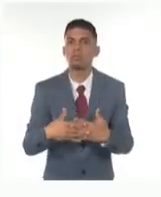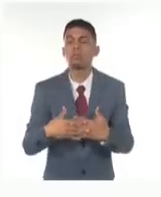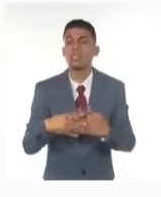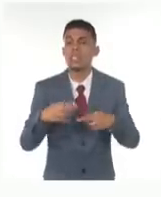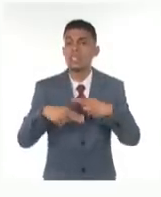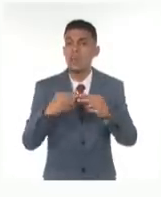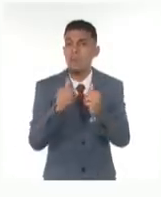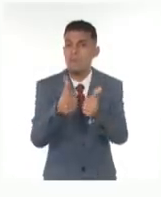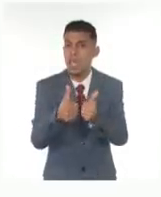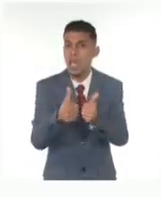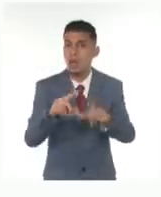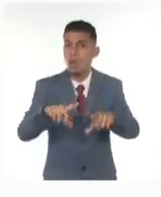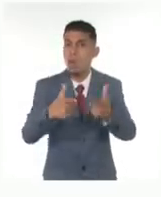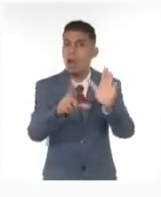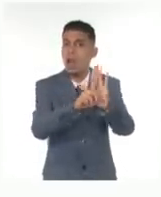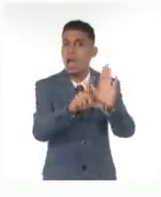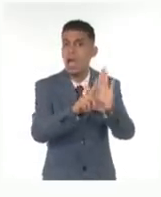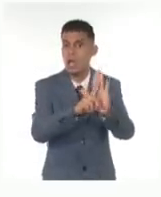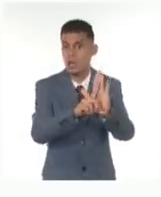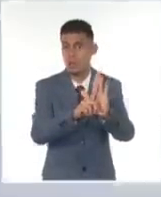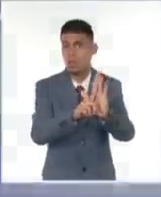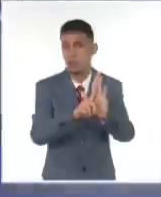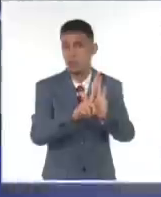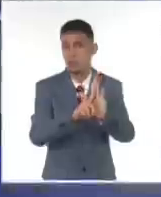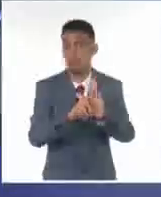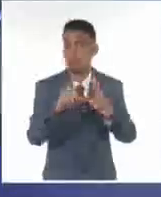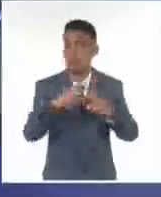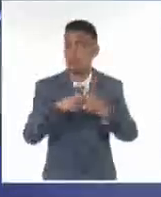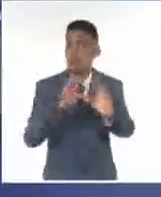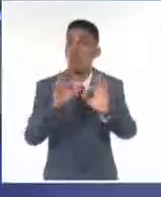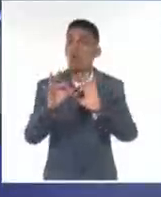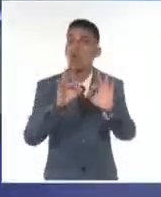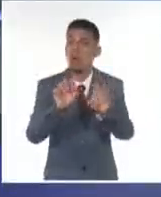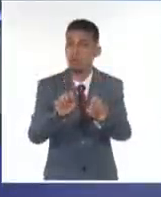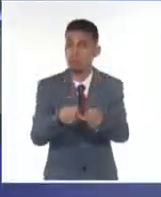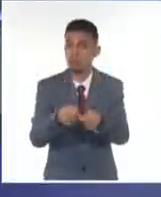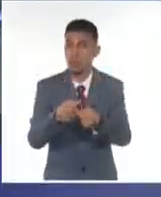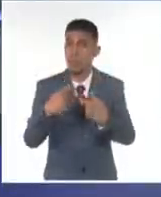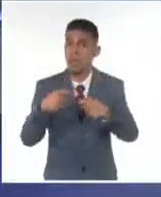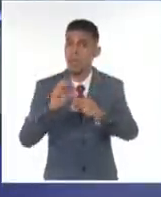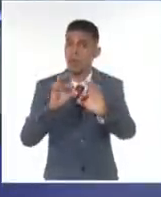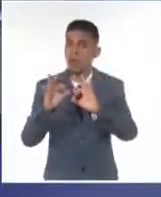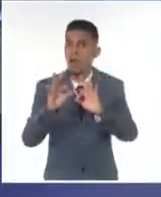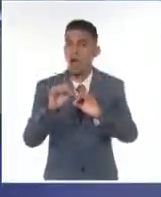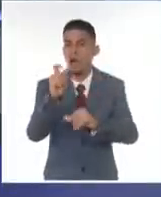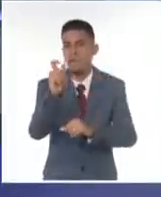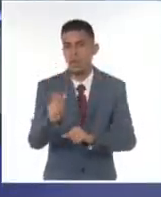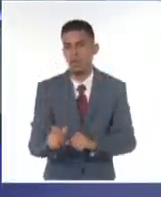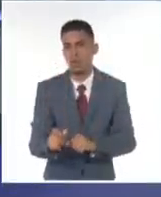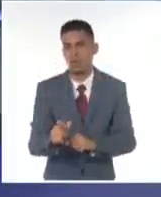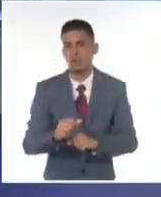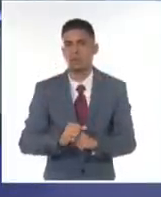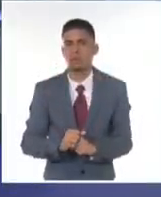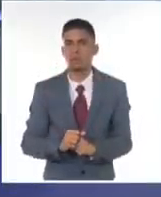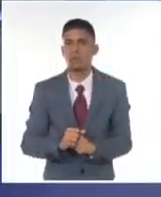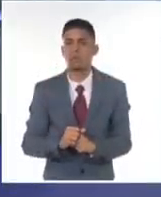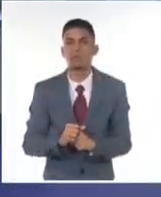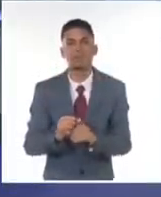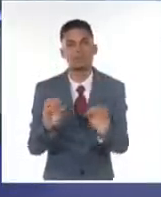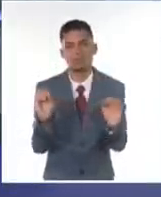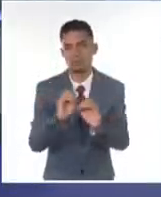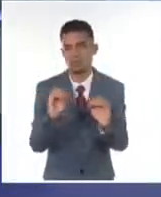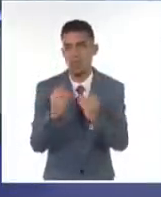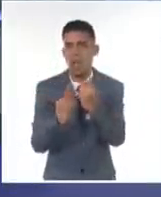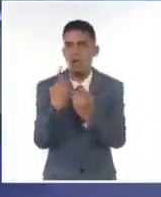al derecho internacional humanitario y con el cuidado obligatorio para proteger a civiles e inocentes. No ha brindado información sobre